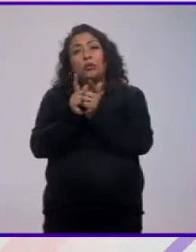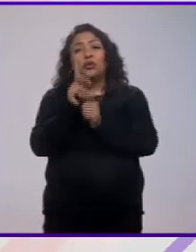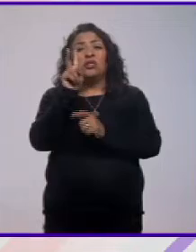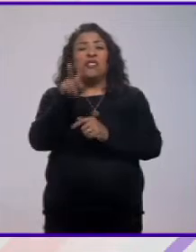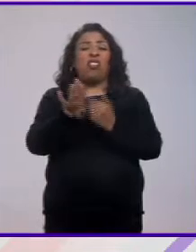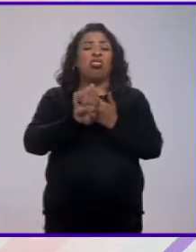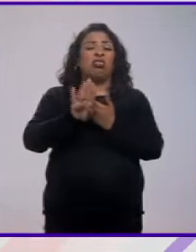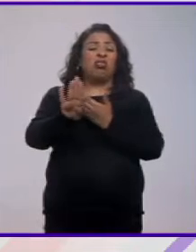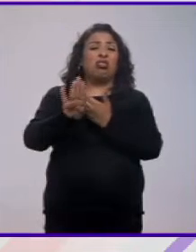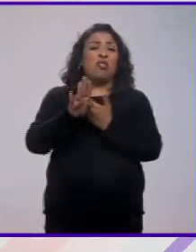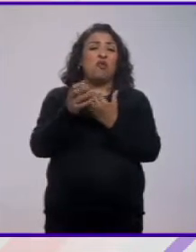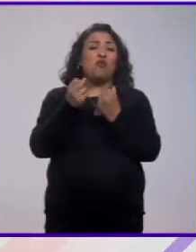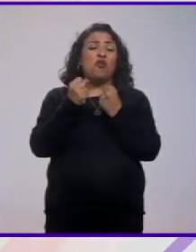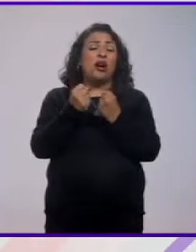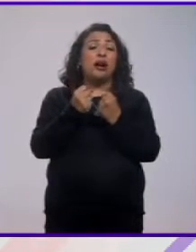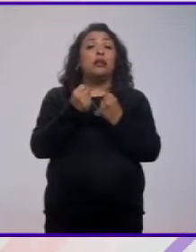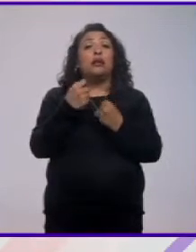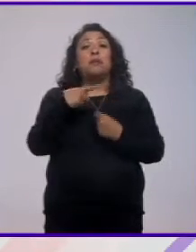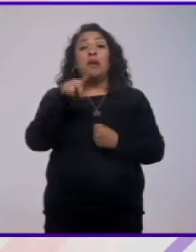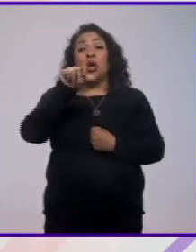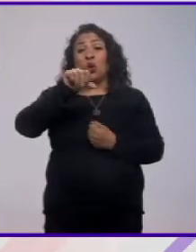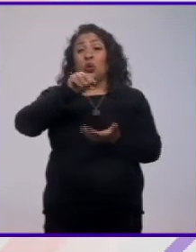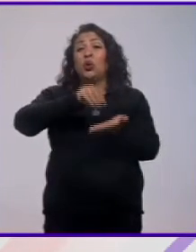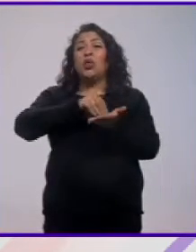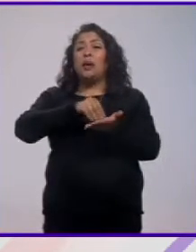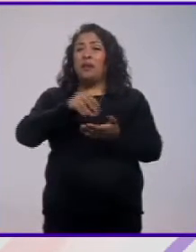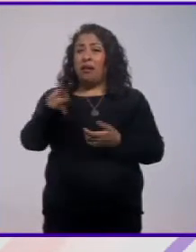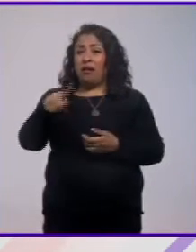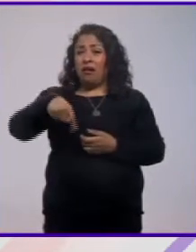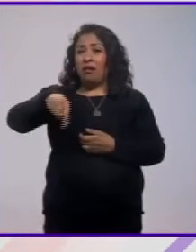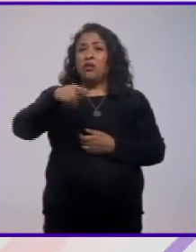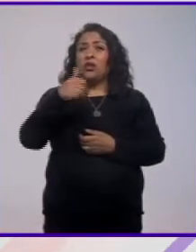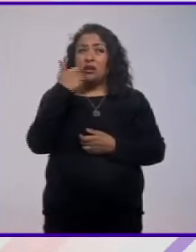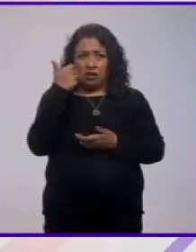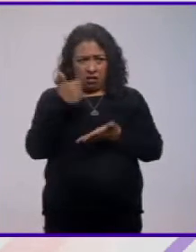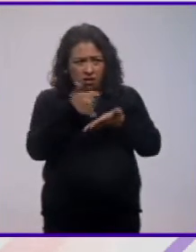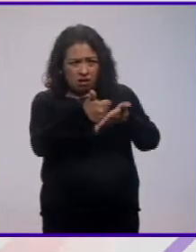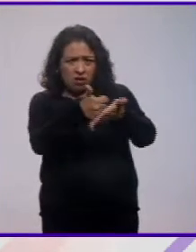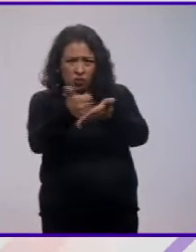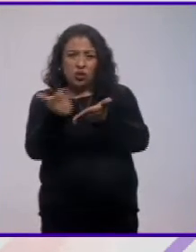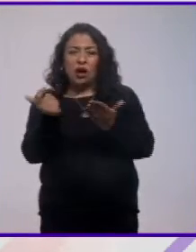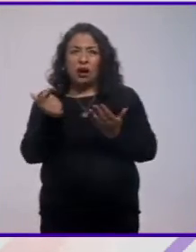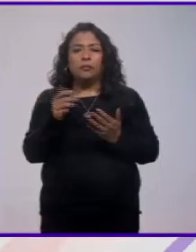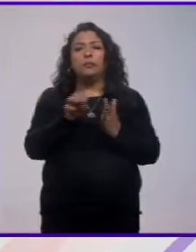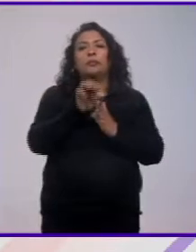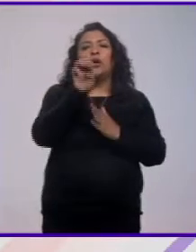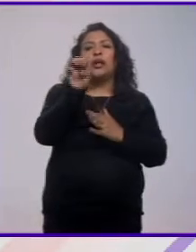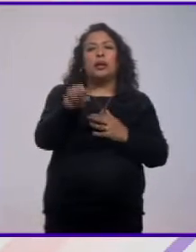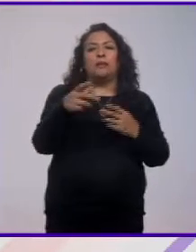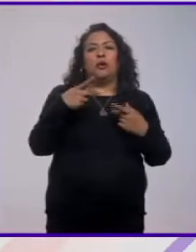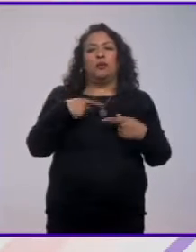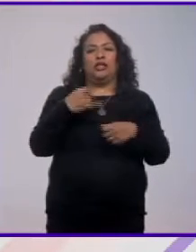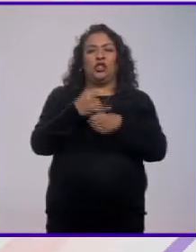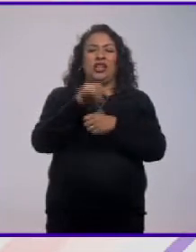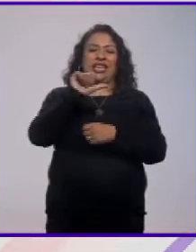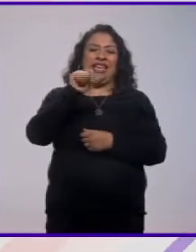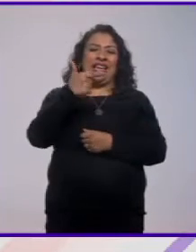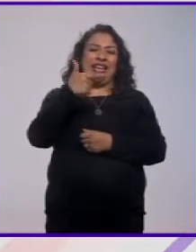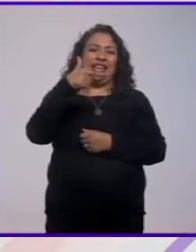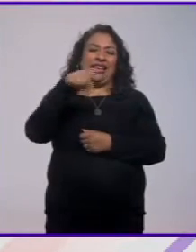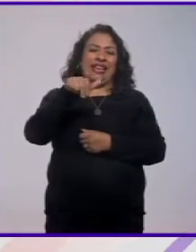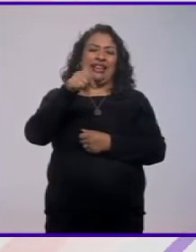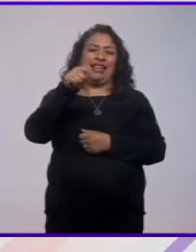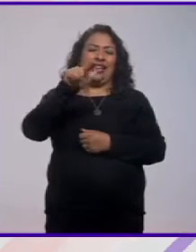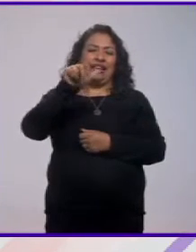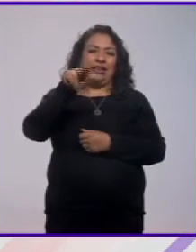alta marginalidad, pero que sin embargo todavía tienen la sensibilidad de ayudar a alguien, ¿no? En el caso del personaje de Angelina, que es